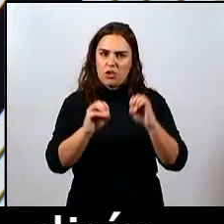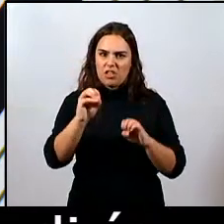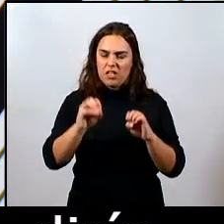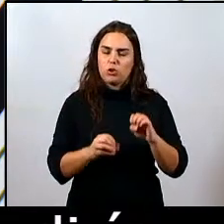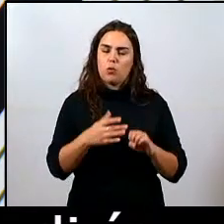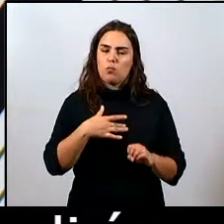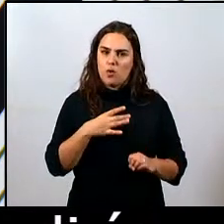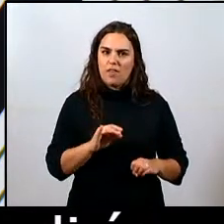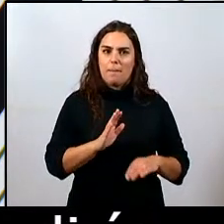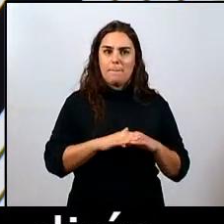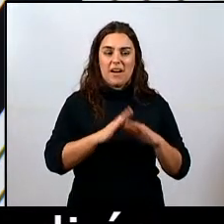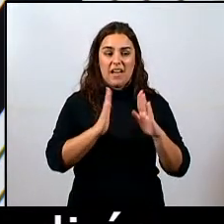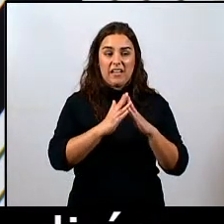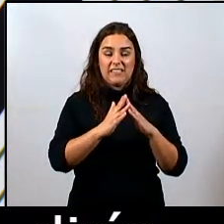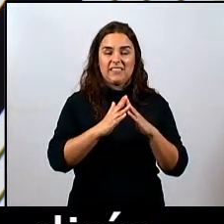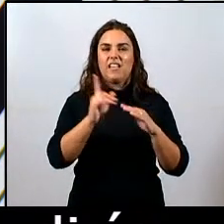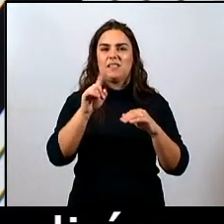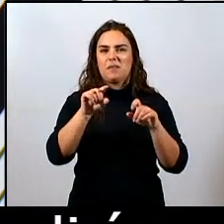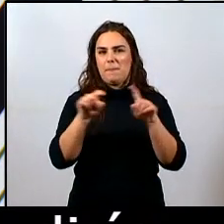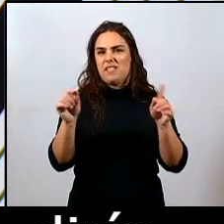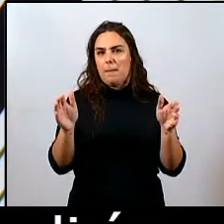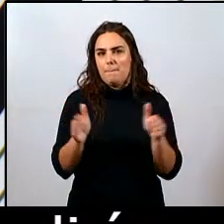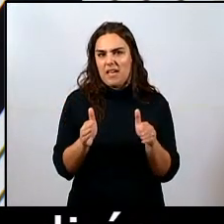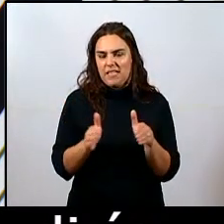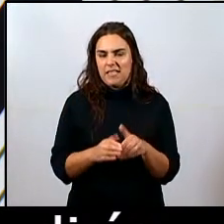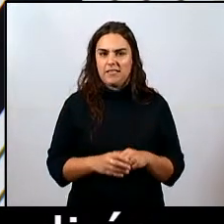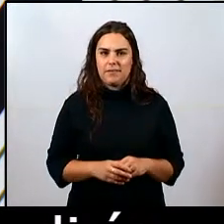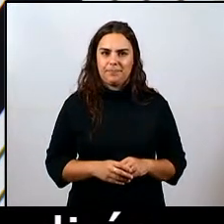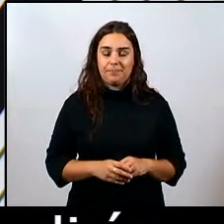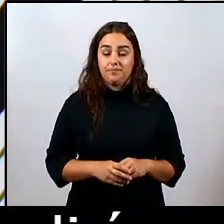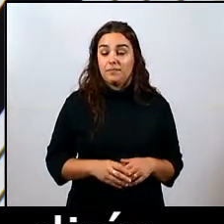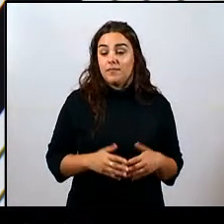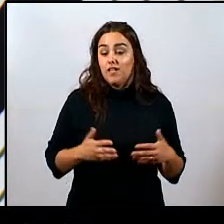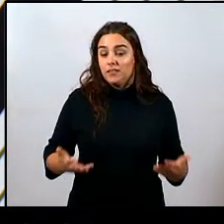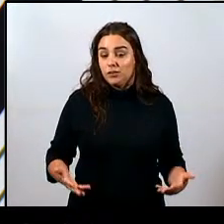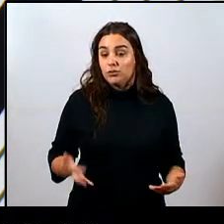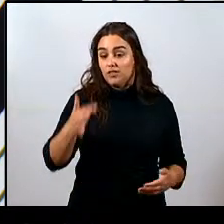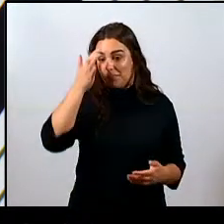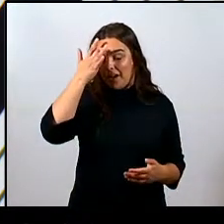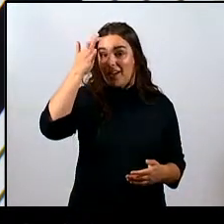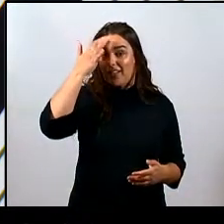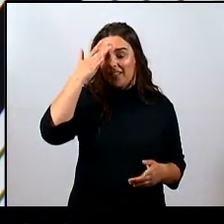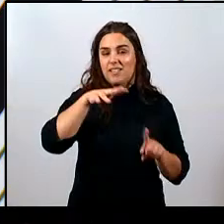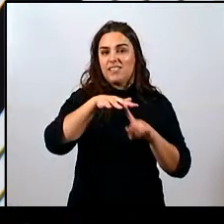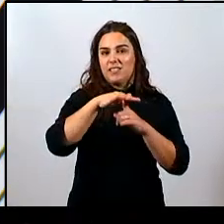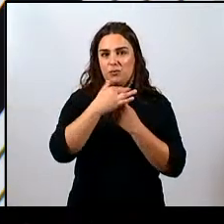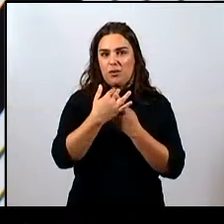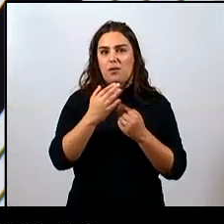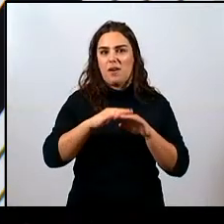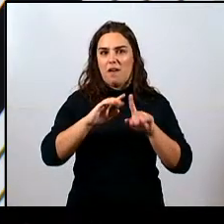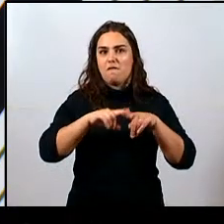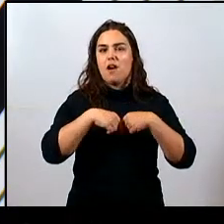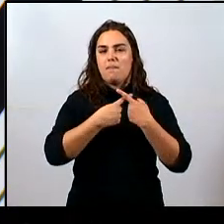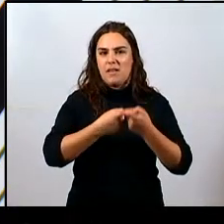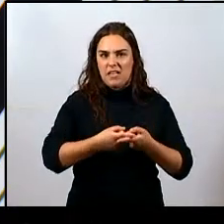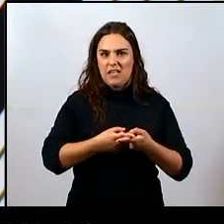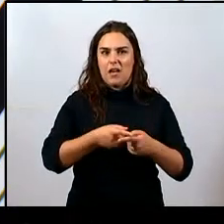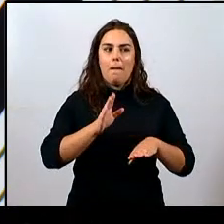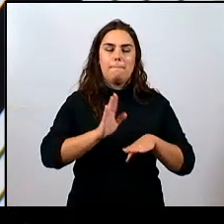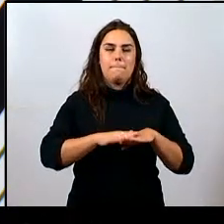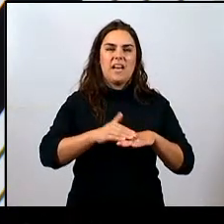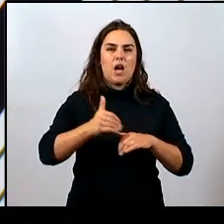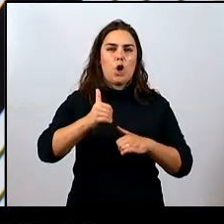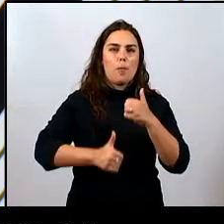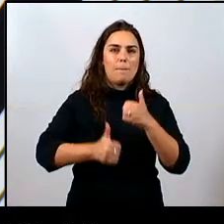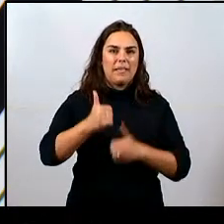para hogares y pequeñas empresas. Por tanto, se pueden imaginar lo que esto supone para las familias, para la